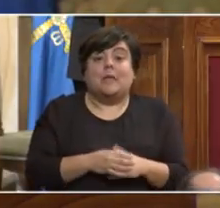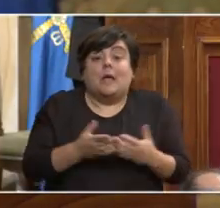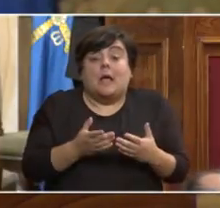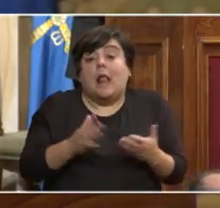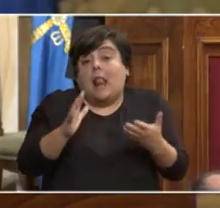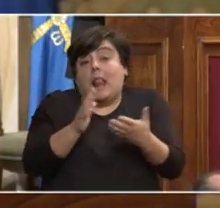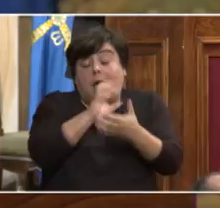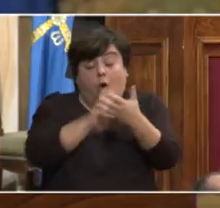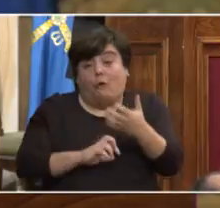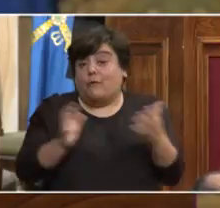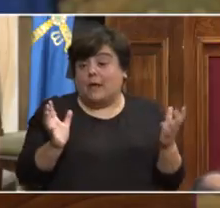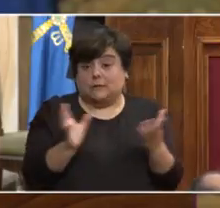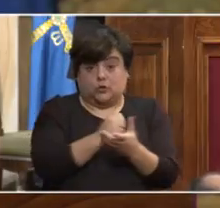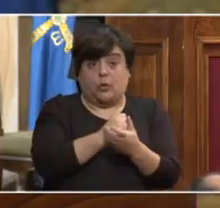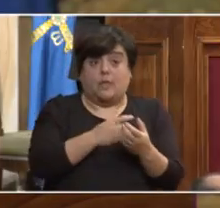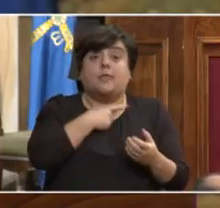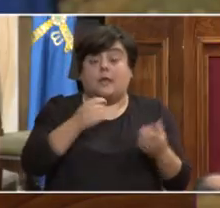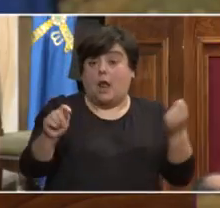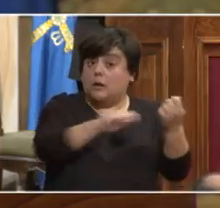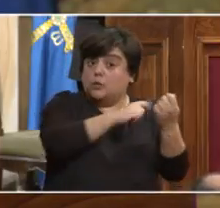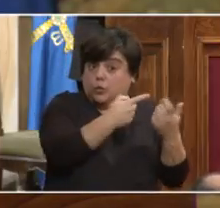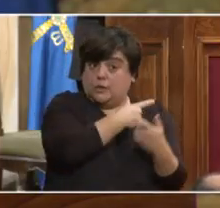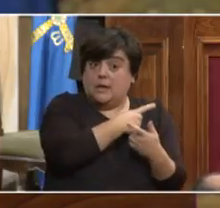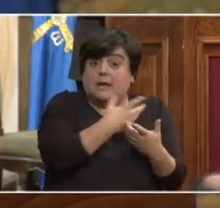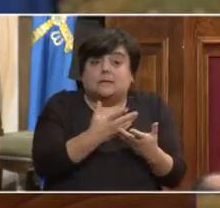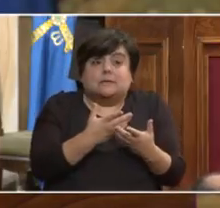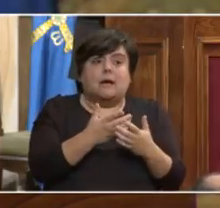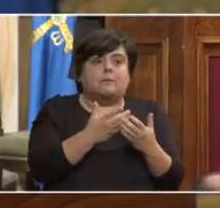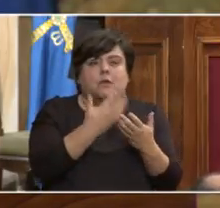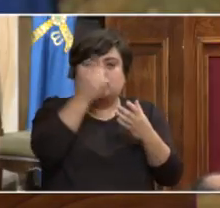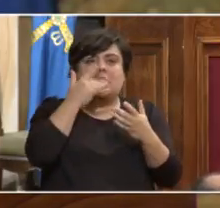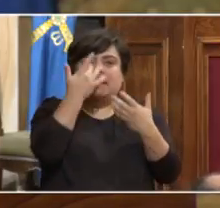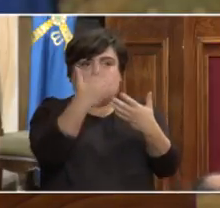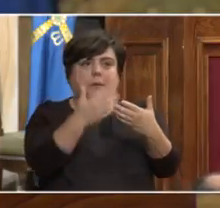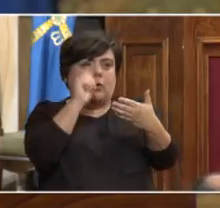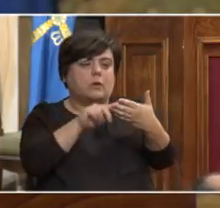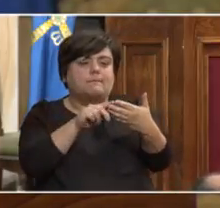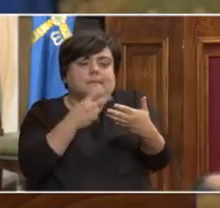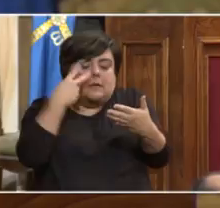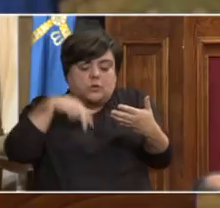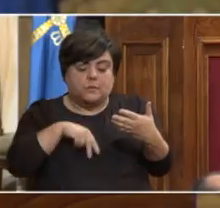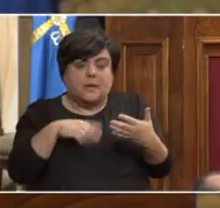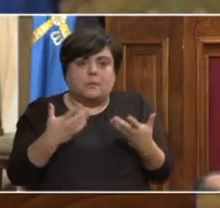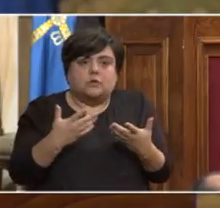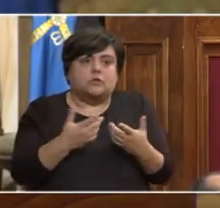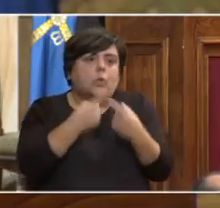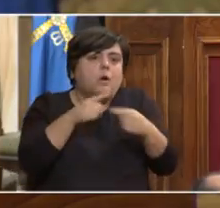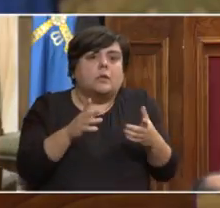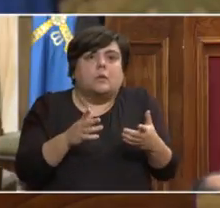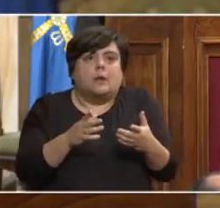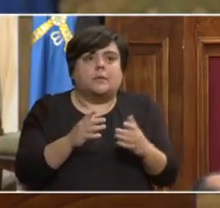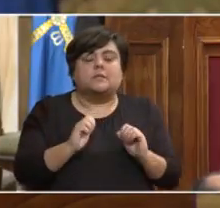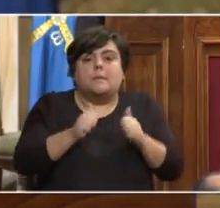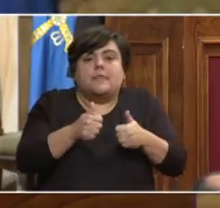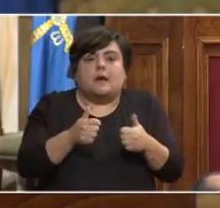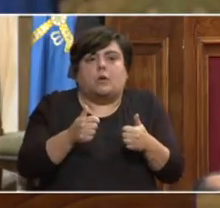Toda la obra de Lelutier es un espejo que nos enfrenta con nosotros mismos, con lo ridículo de un ritual concertístico. Partiendo de la esencia misma del evento, con